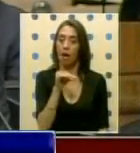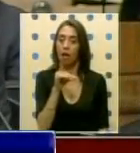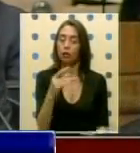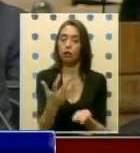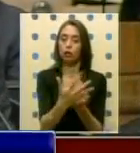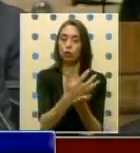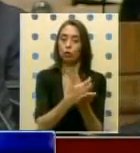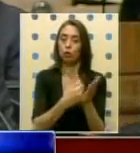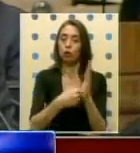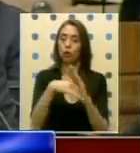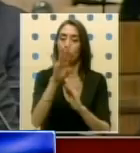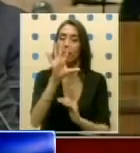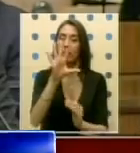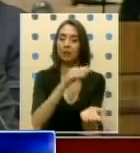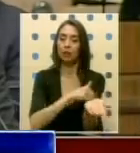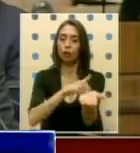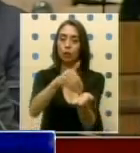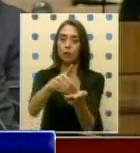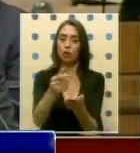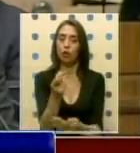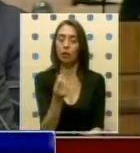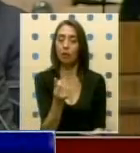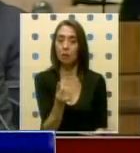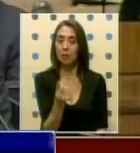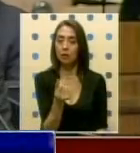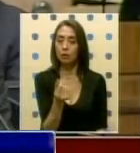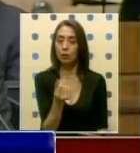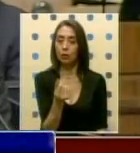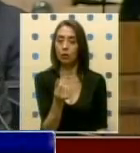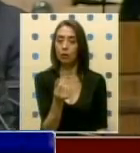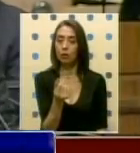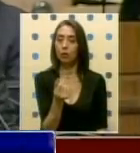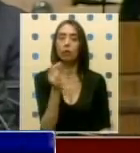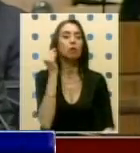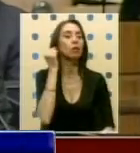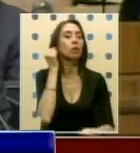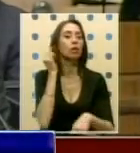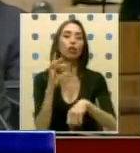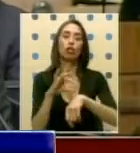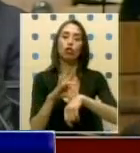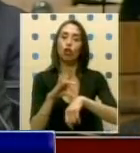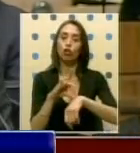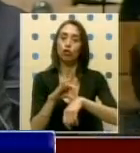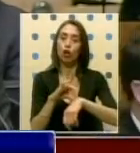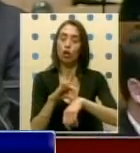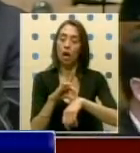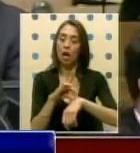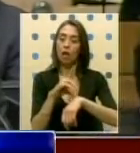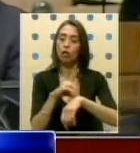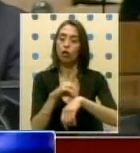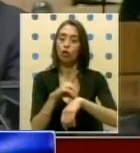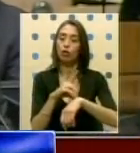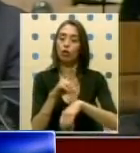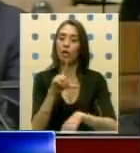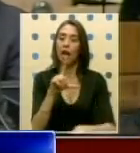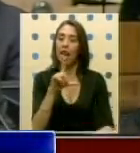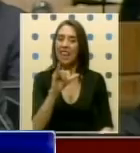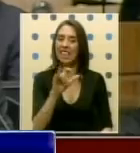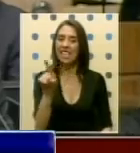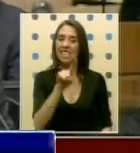por un sueldo superior a los 5 millones de pesos a una doctora, doctora Lisette